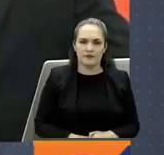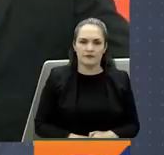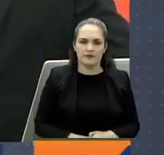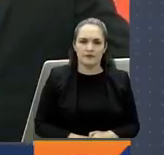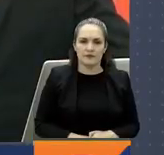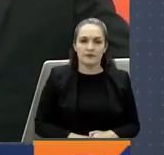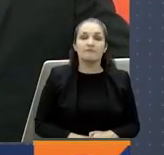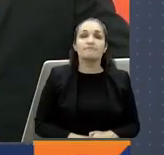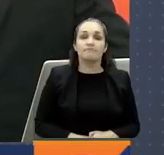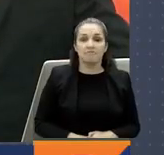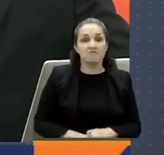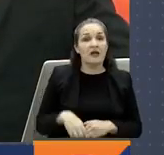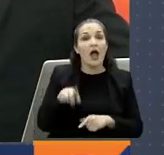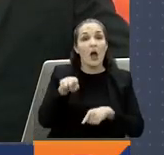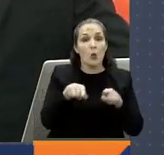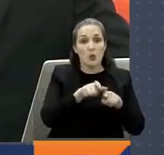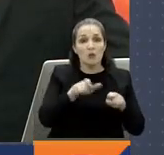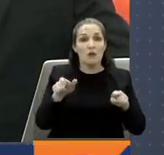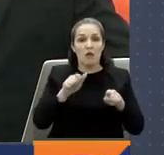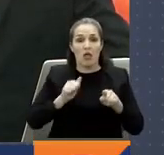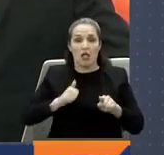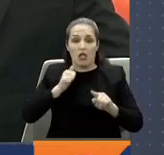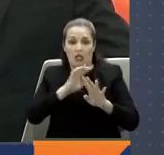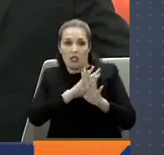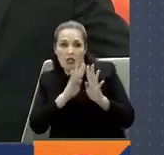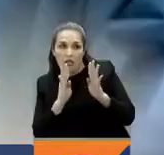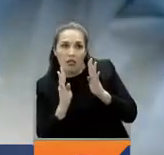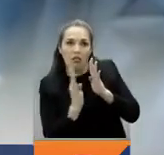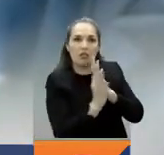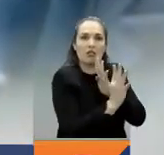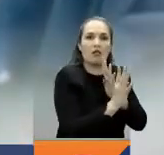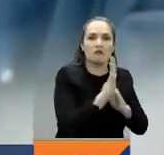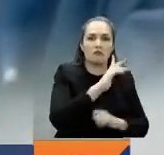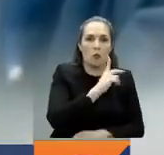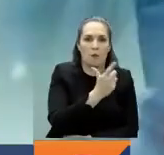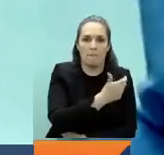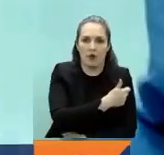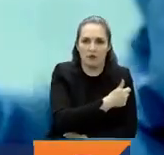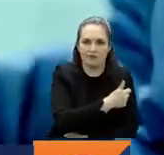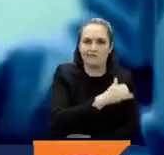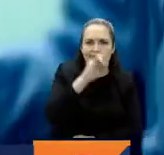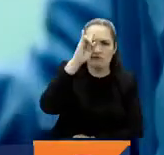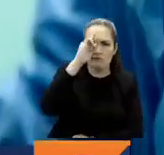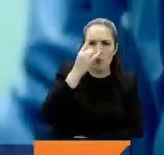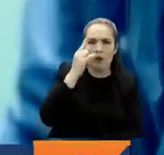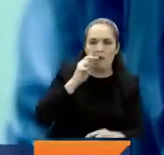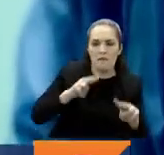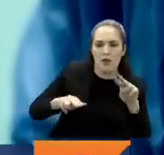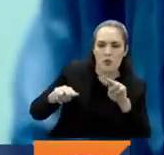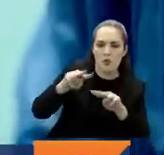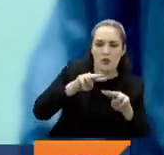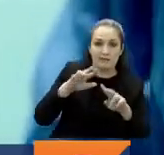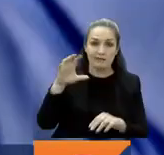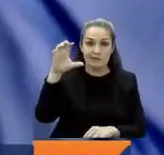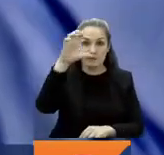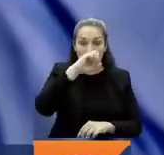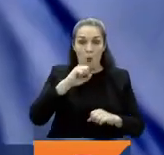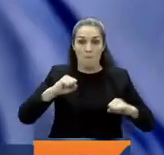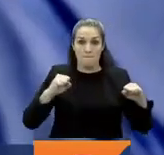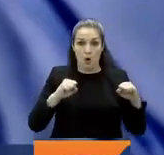Colados en el plan de vacunación en Bogotá, indicó la veeduría distrital. Según el informe, en las 4 subredes de salud fueron